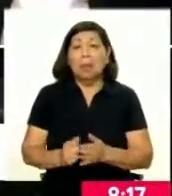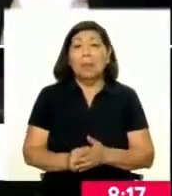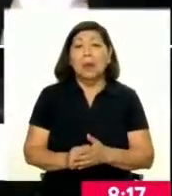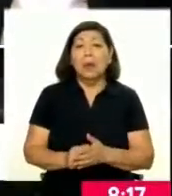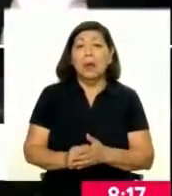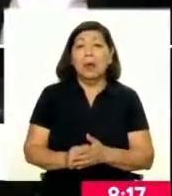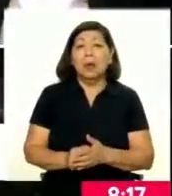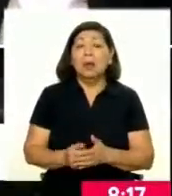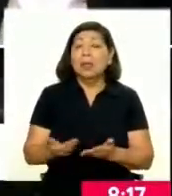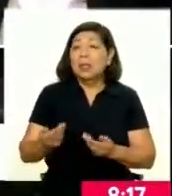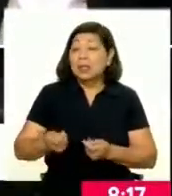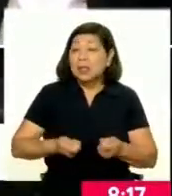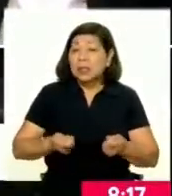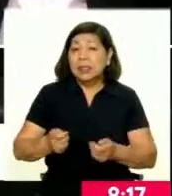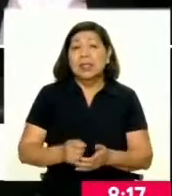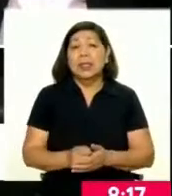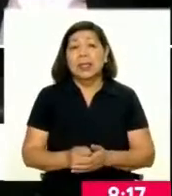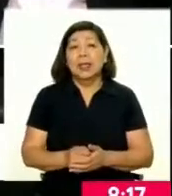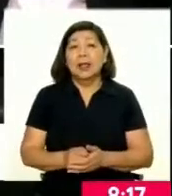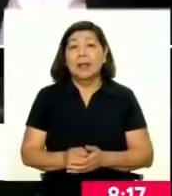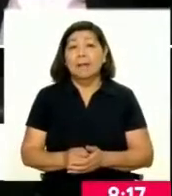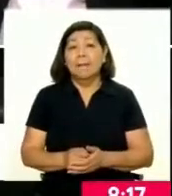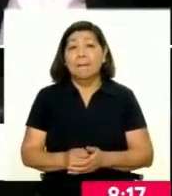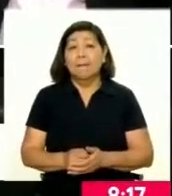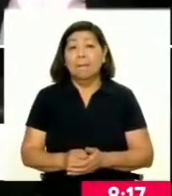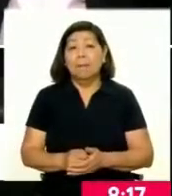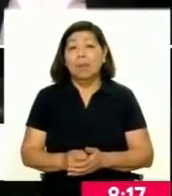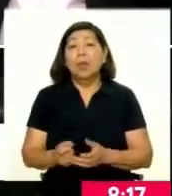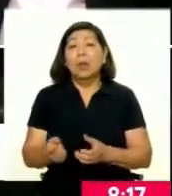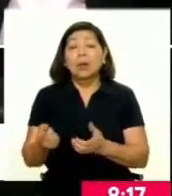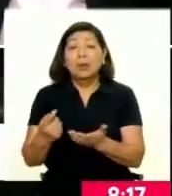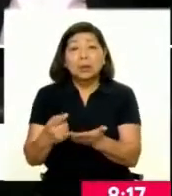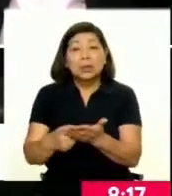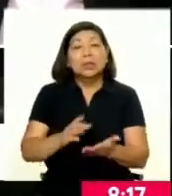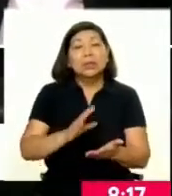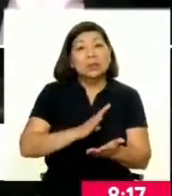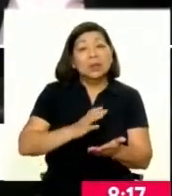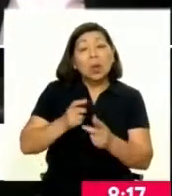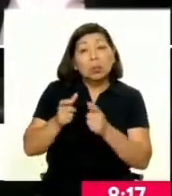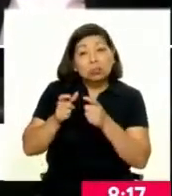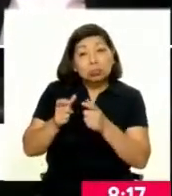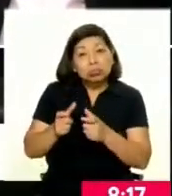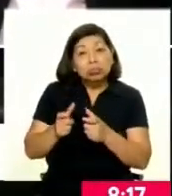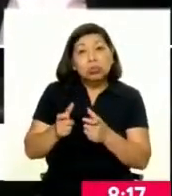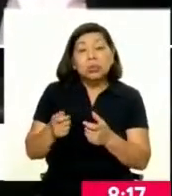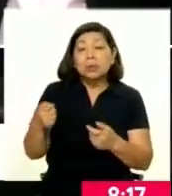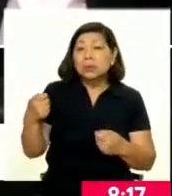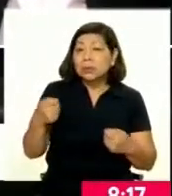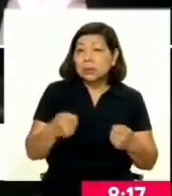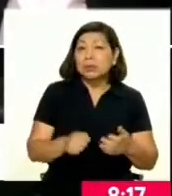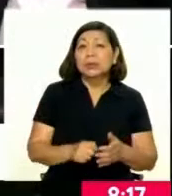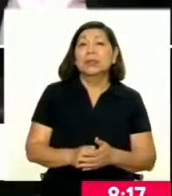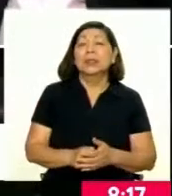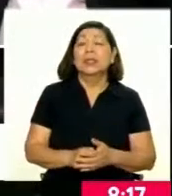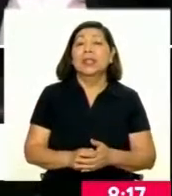también nosotros manejamos los centros de conciliación del Estado, supervisamos, acreditamos